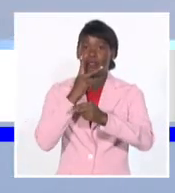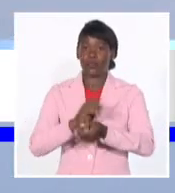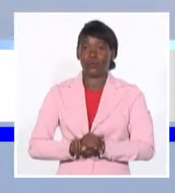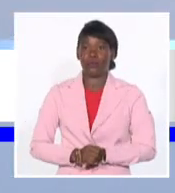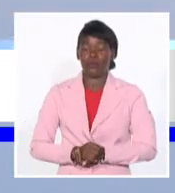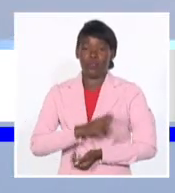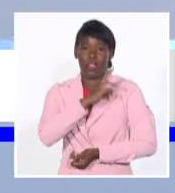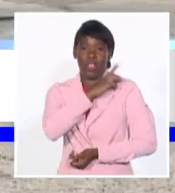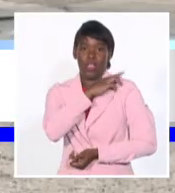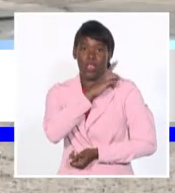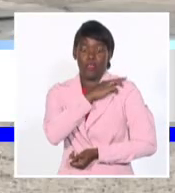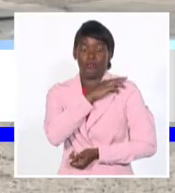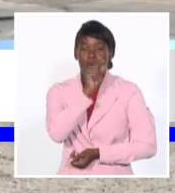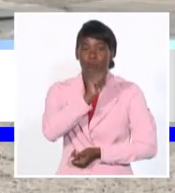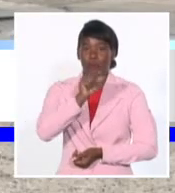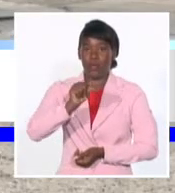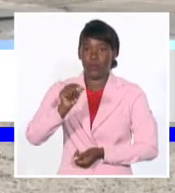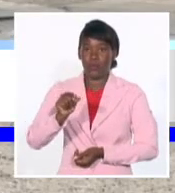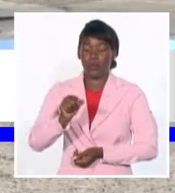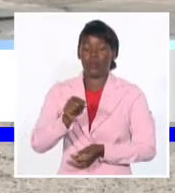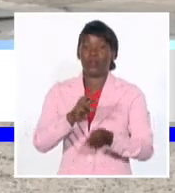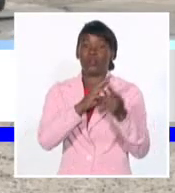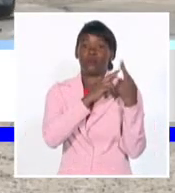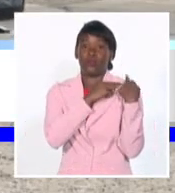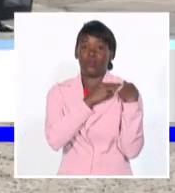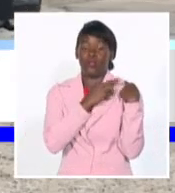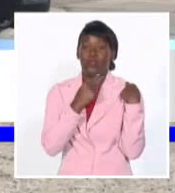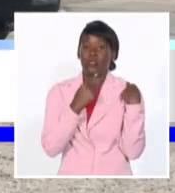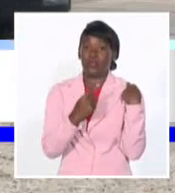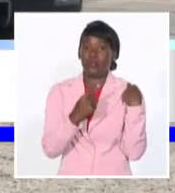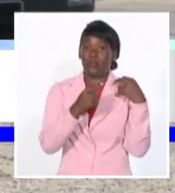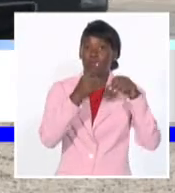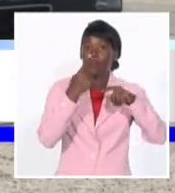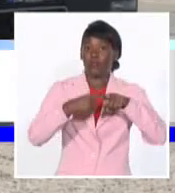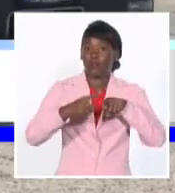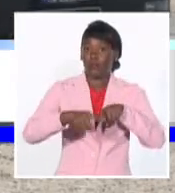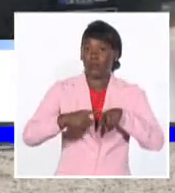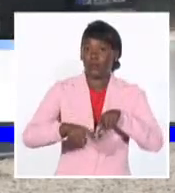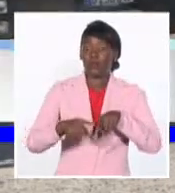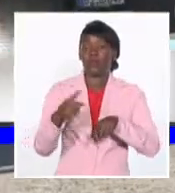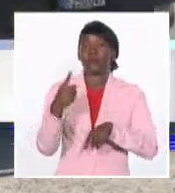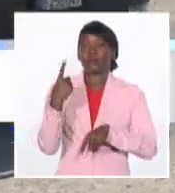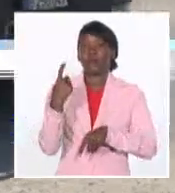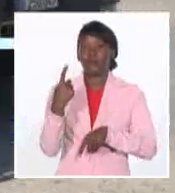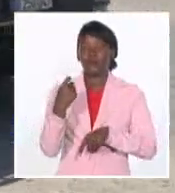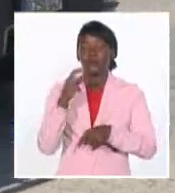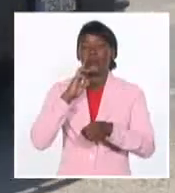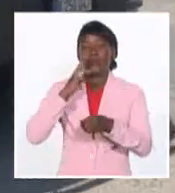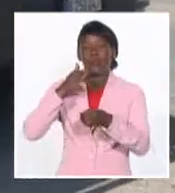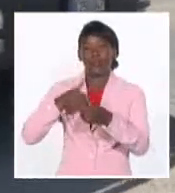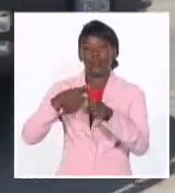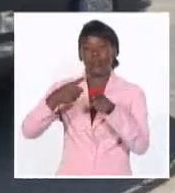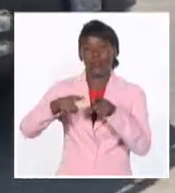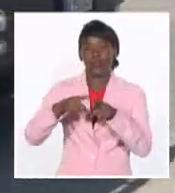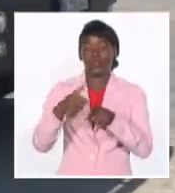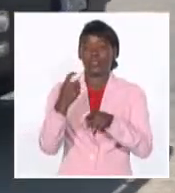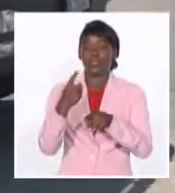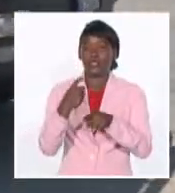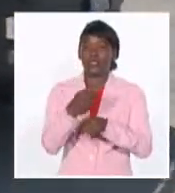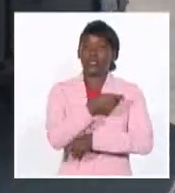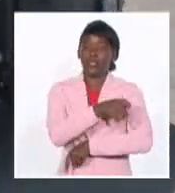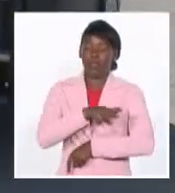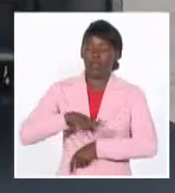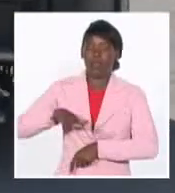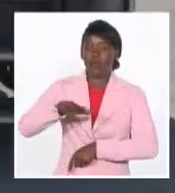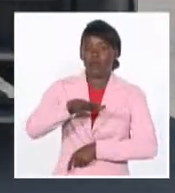Autoridades enfatizan en que de estos recursos dependen la economía y la sociedad, de ahí